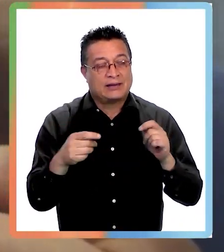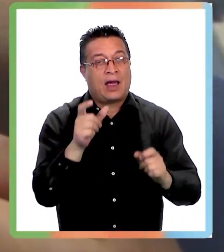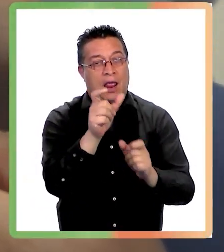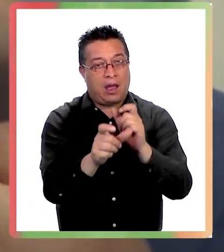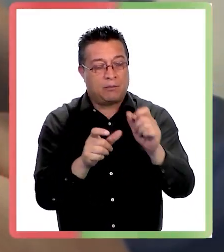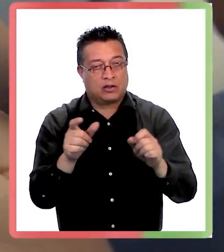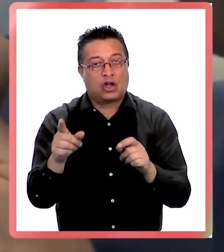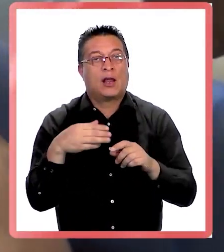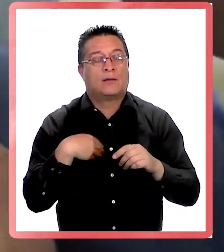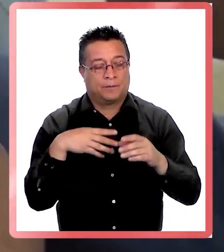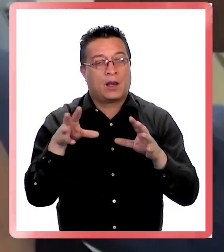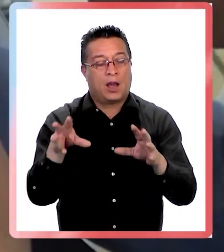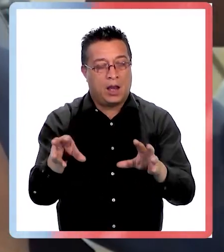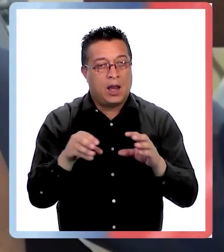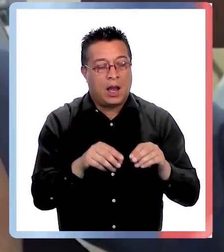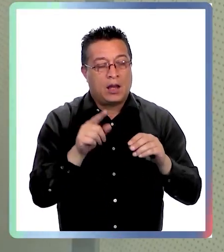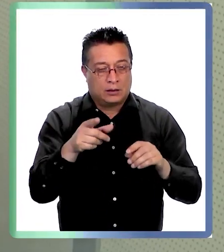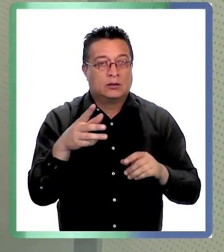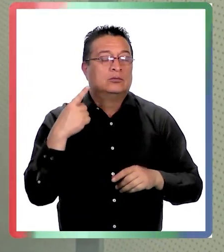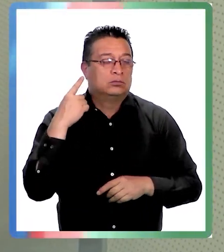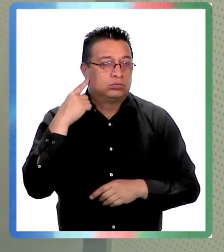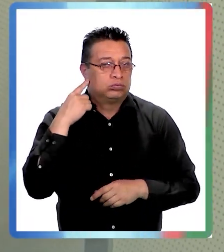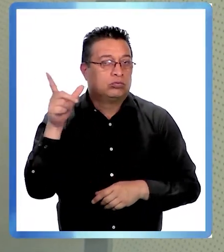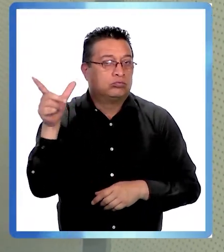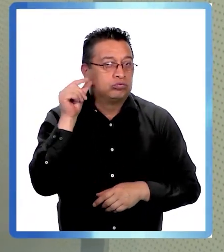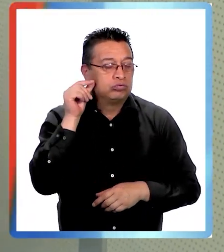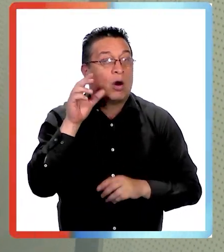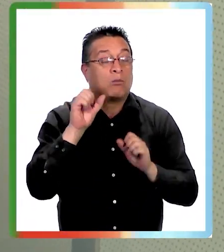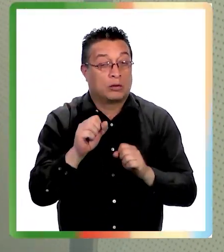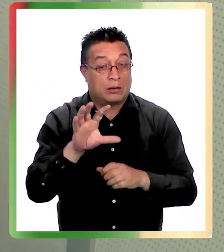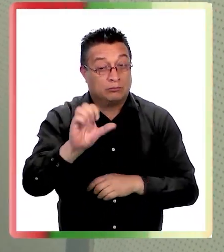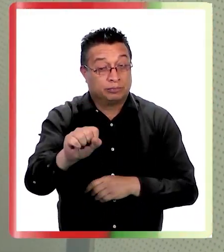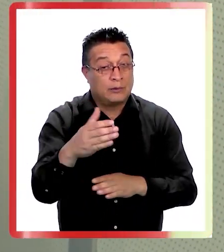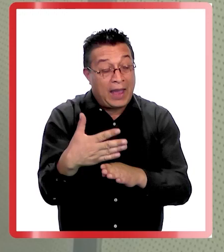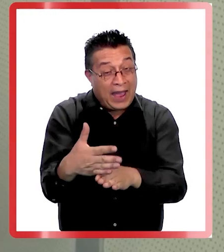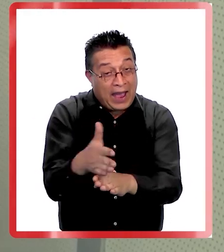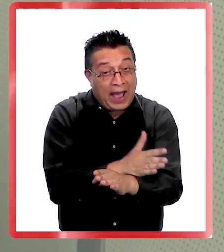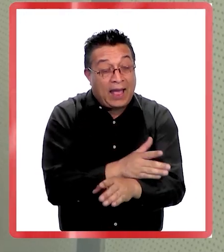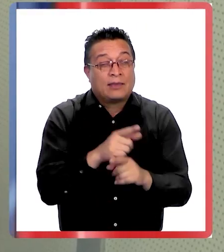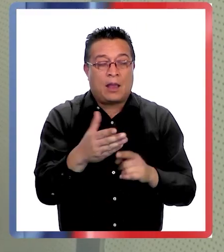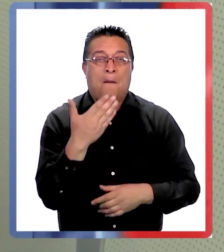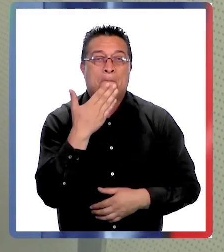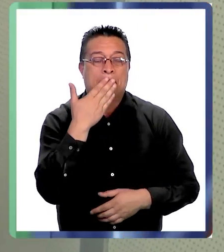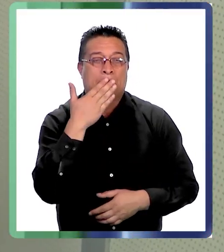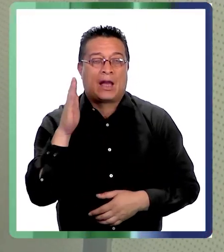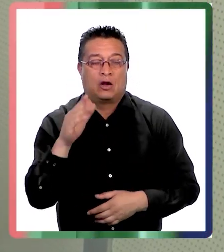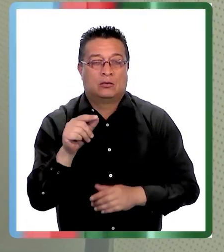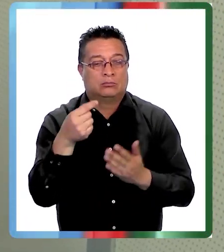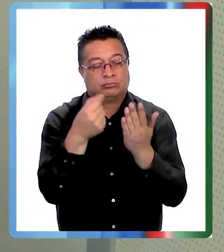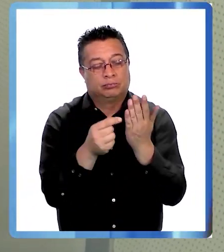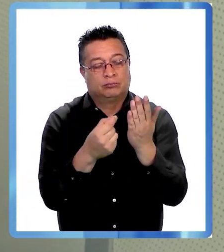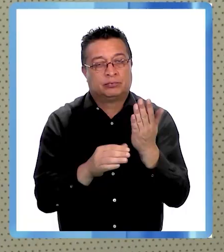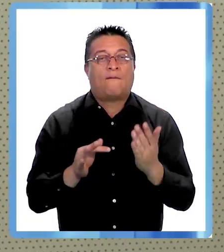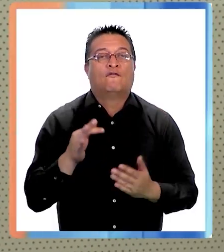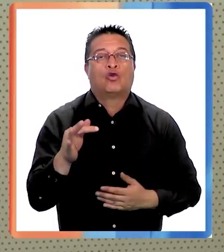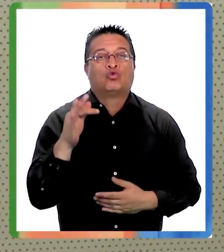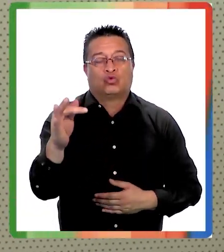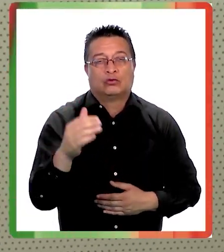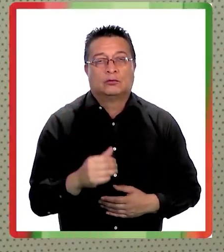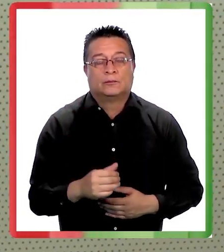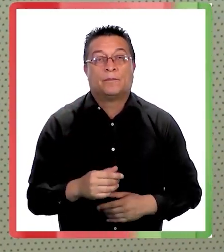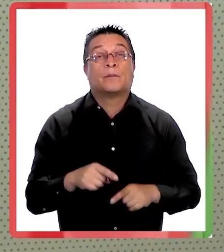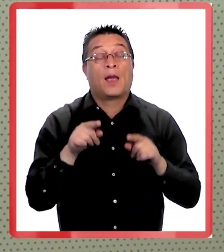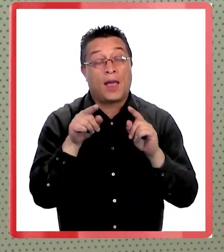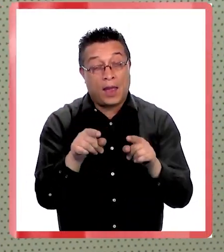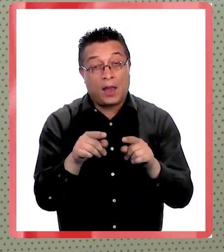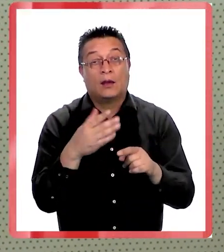los pacientes tomen este screening auditivo, porque la detección precoz en el recién nacido también mejora su pronóstico. Y